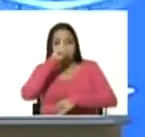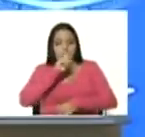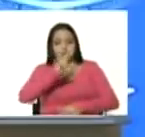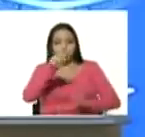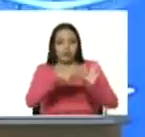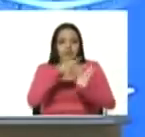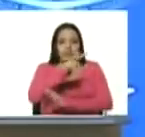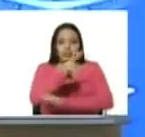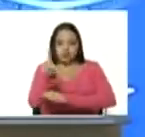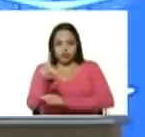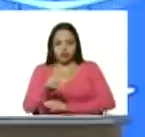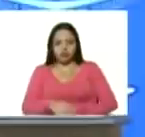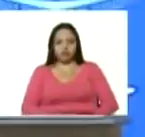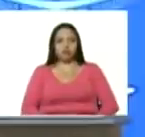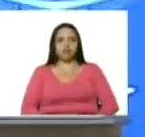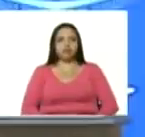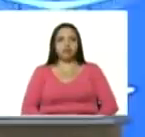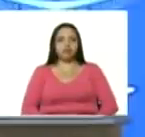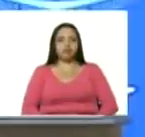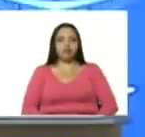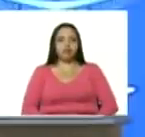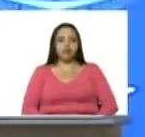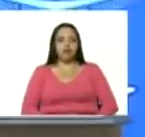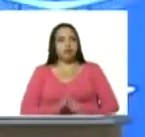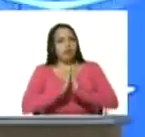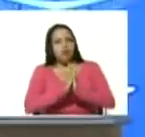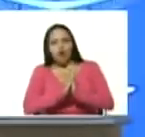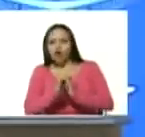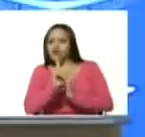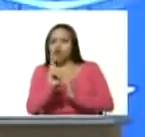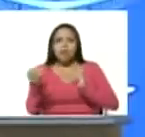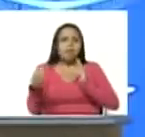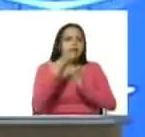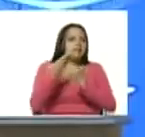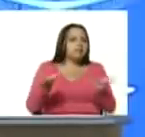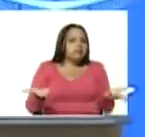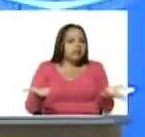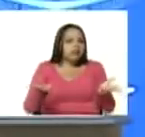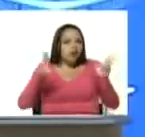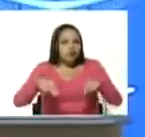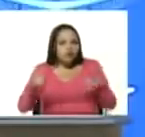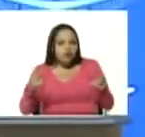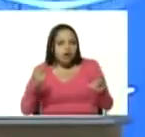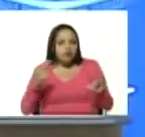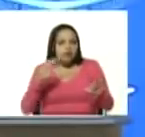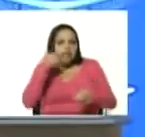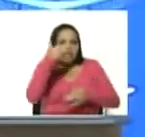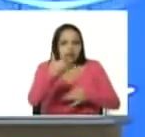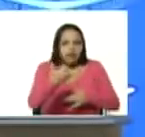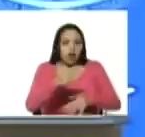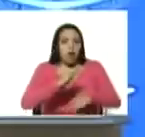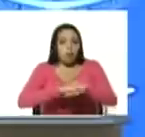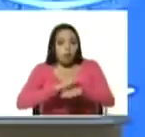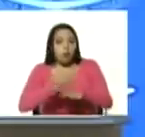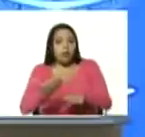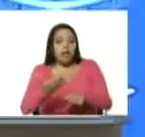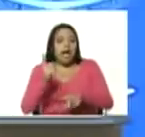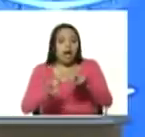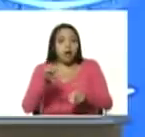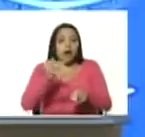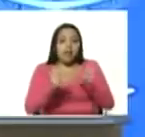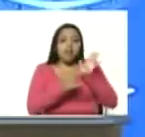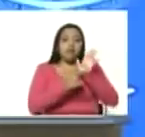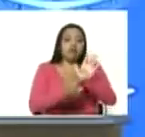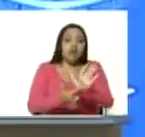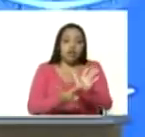2021. Por favor, no me vuelvas a escribir por Signal, porque si algo has demostrado a todo lo